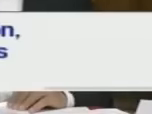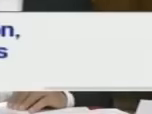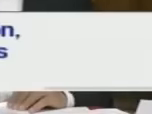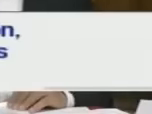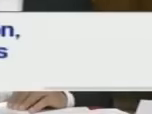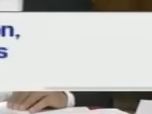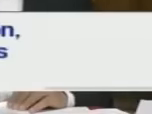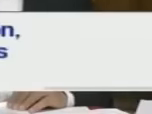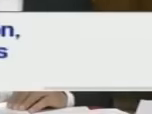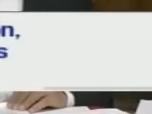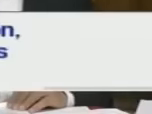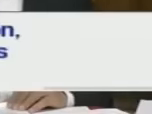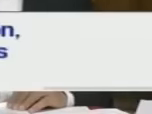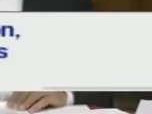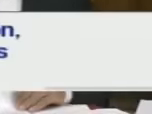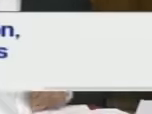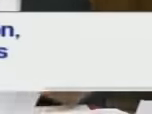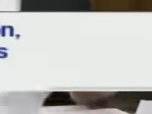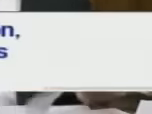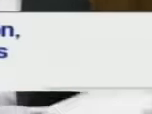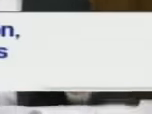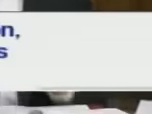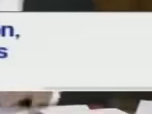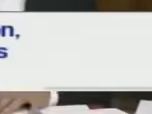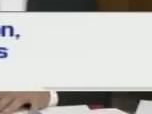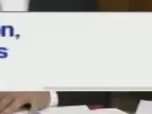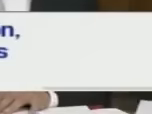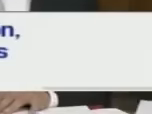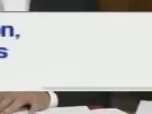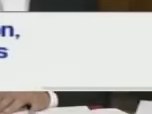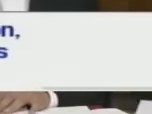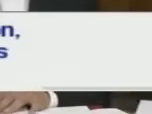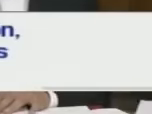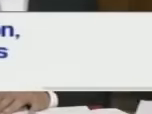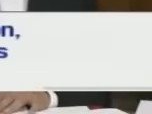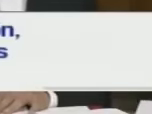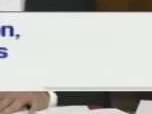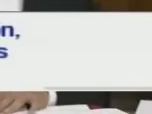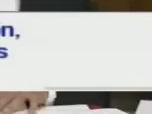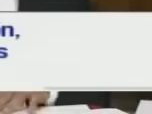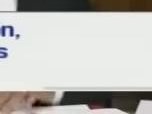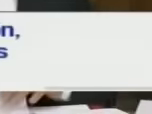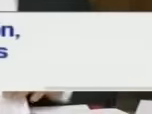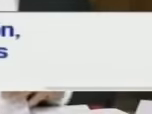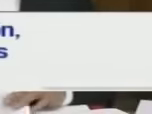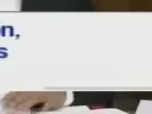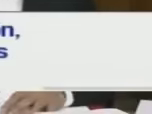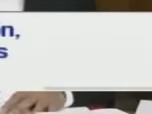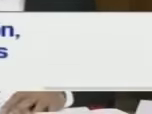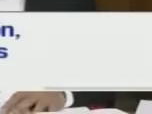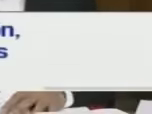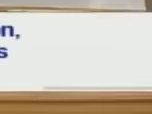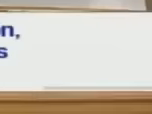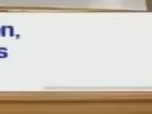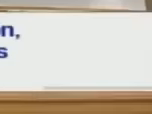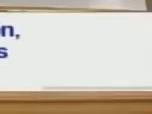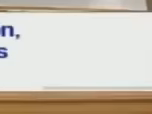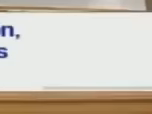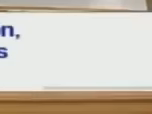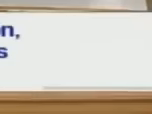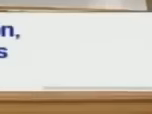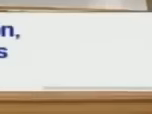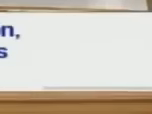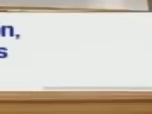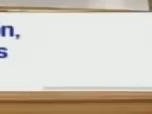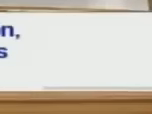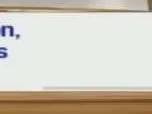epígrafe del artículo 23, quedando redactado en los siguientes términos. Epígrafe, prohibiciones. Es todo, presidente. En